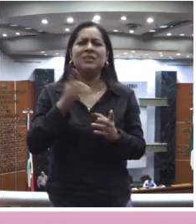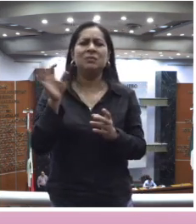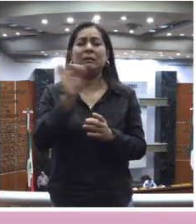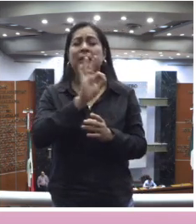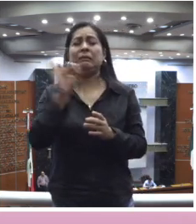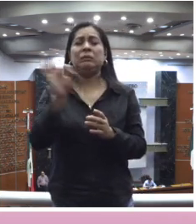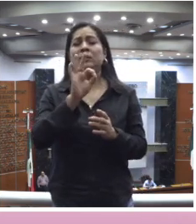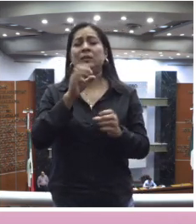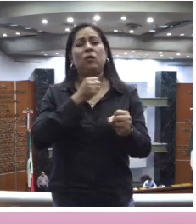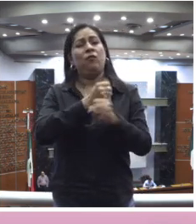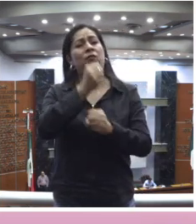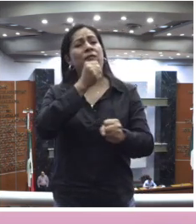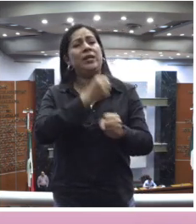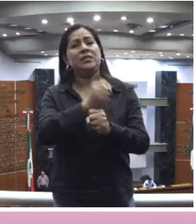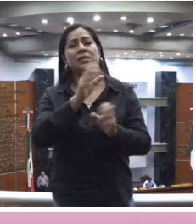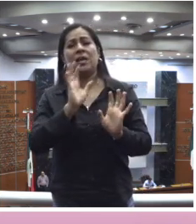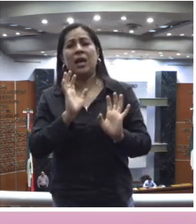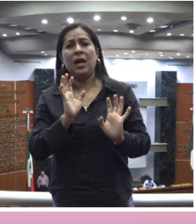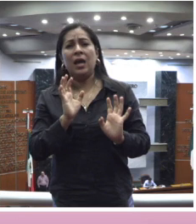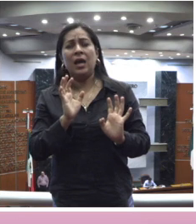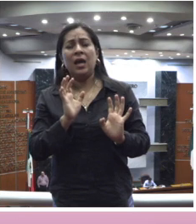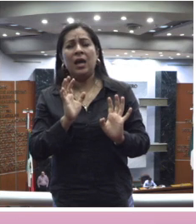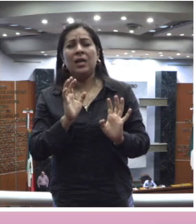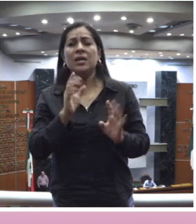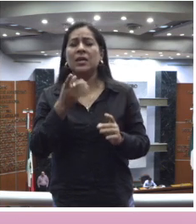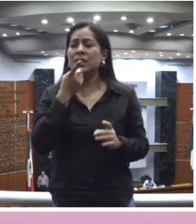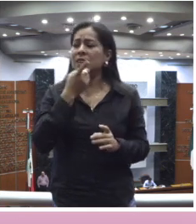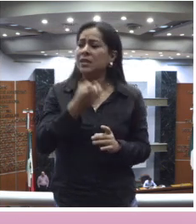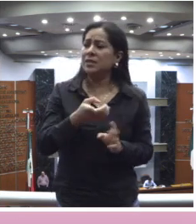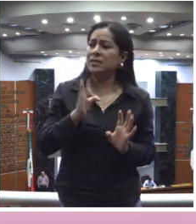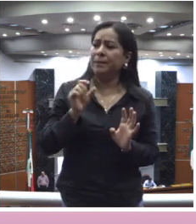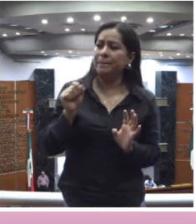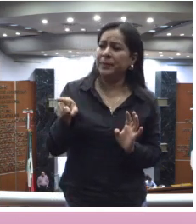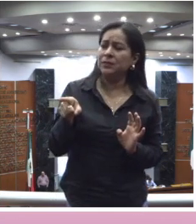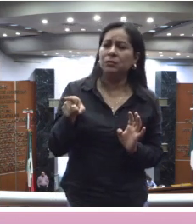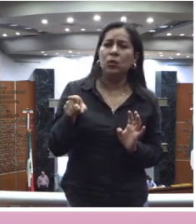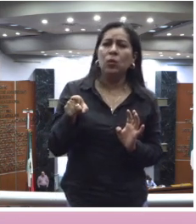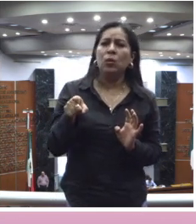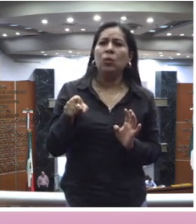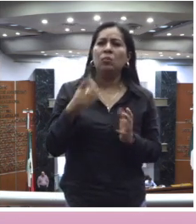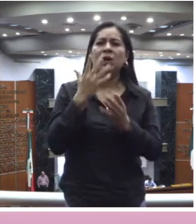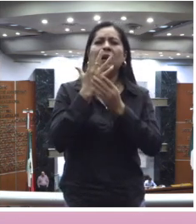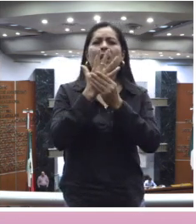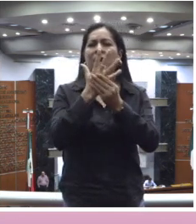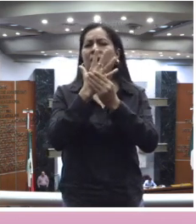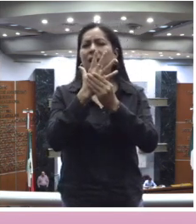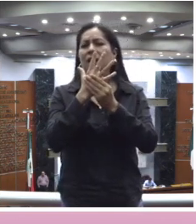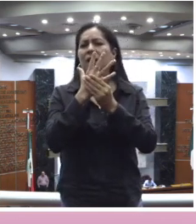supuesta violación y argumentan que es